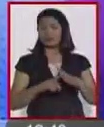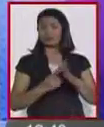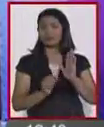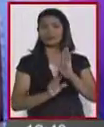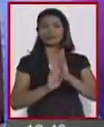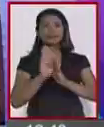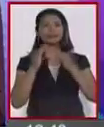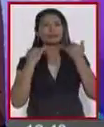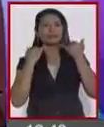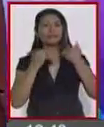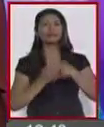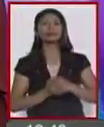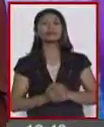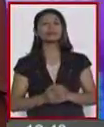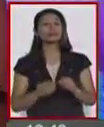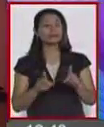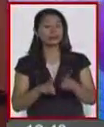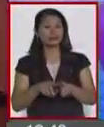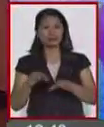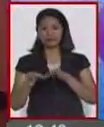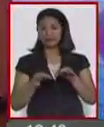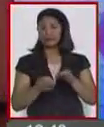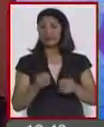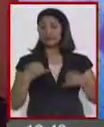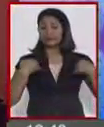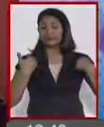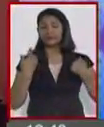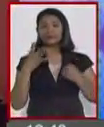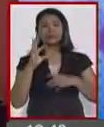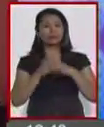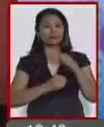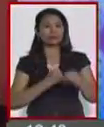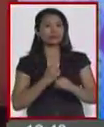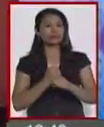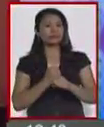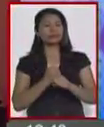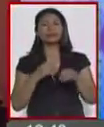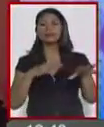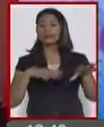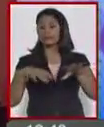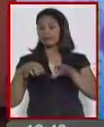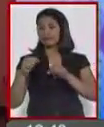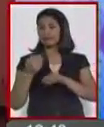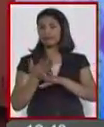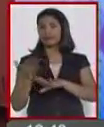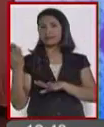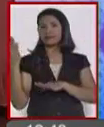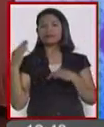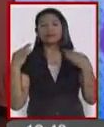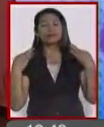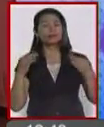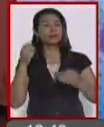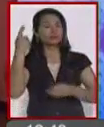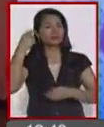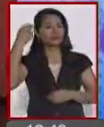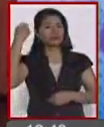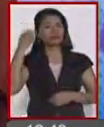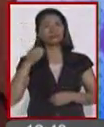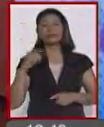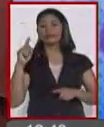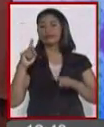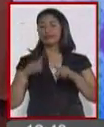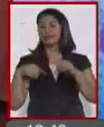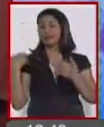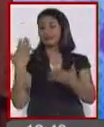Iniciamos el desarrollo de las informaciones justamente hablando de una joven de 19 años que salió el fin de semana a una fiesta de promoción y